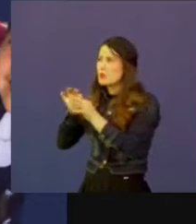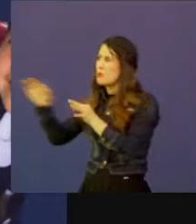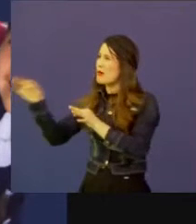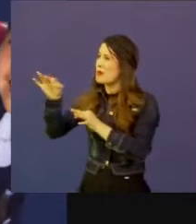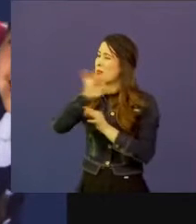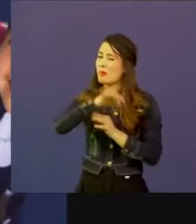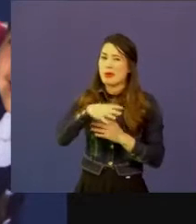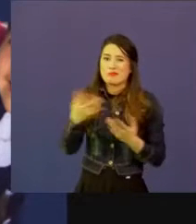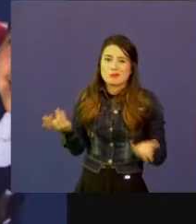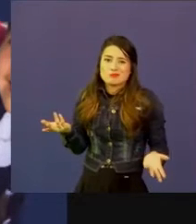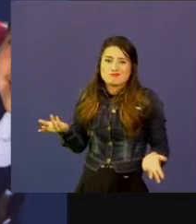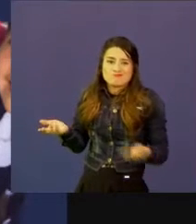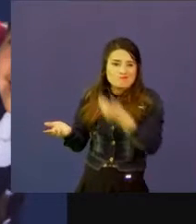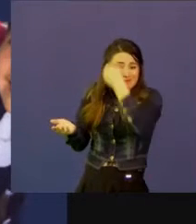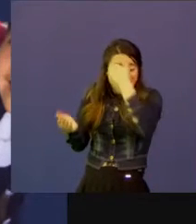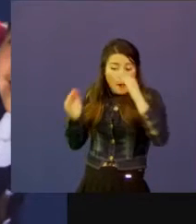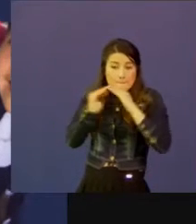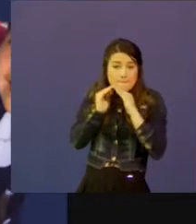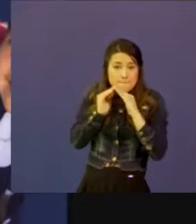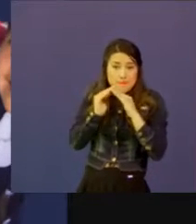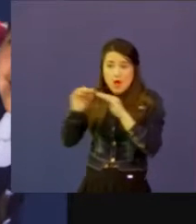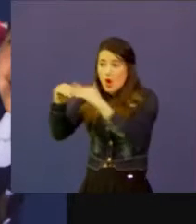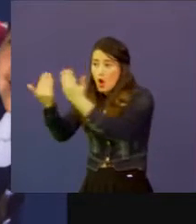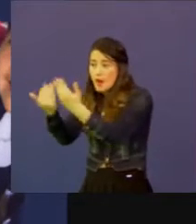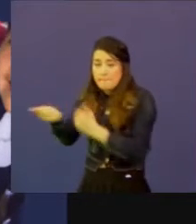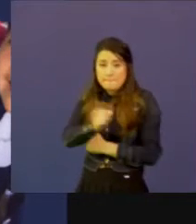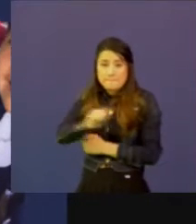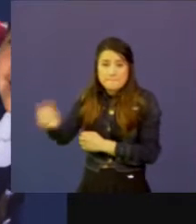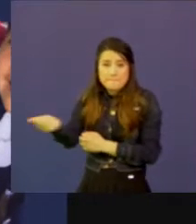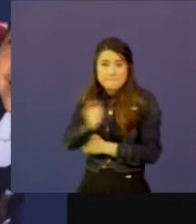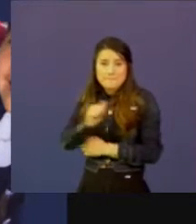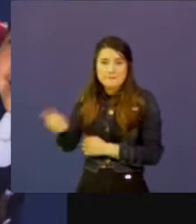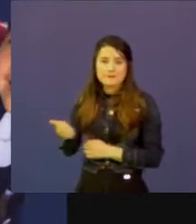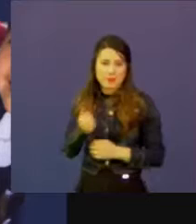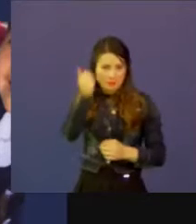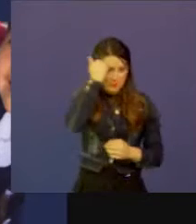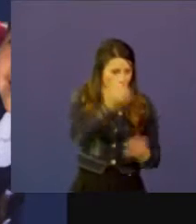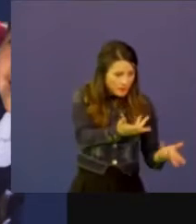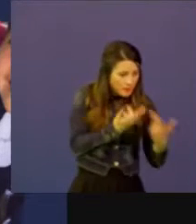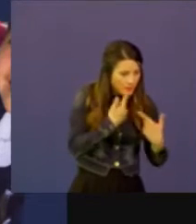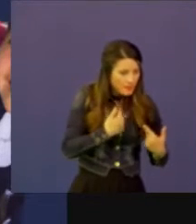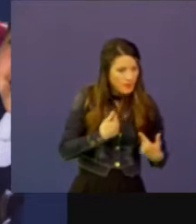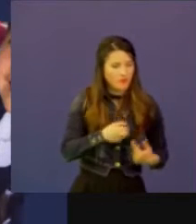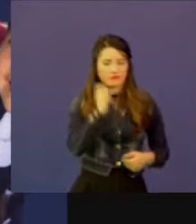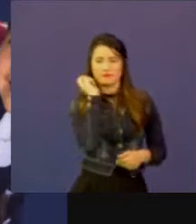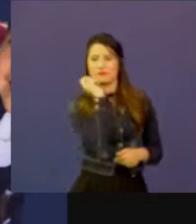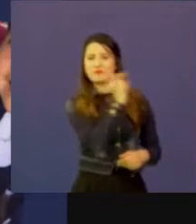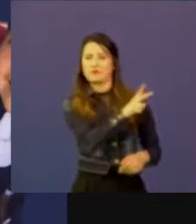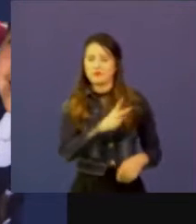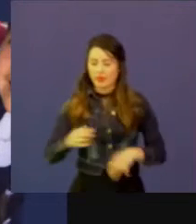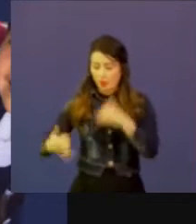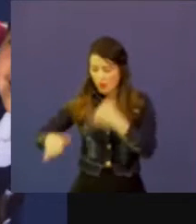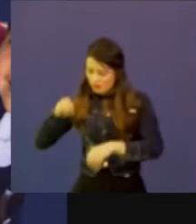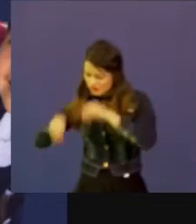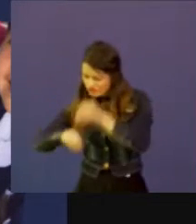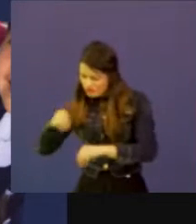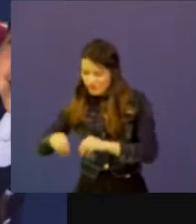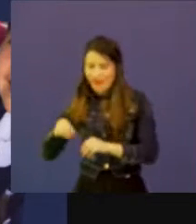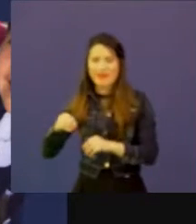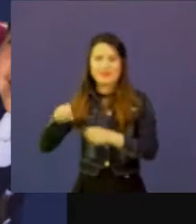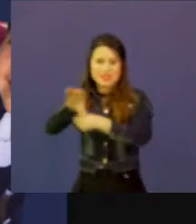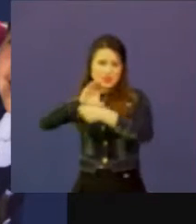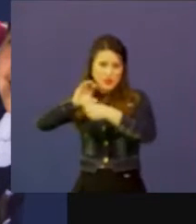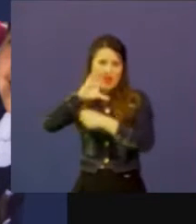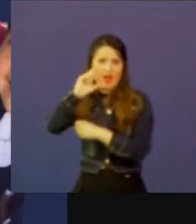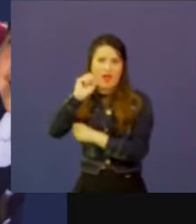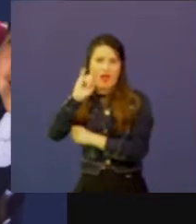juego que nos permitió motivar a los niños por el conocimiento del Cauca y de esa manera